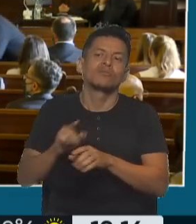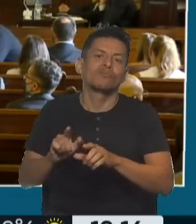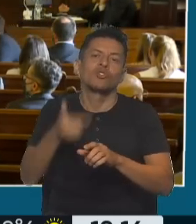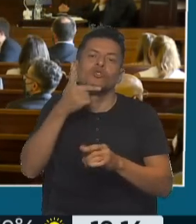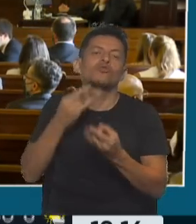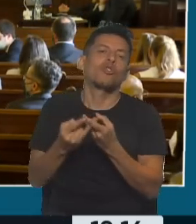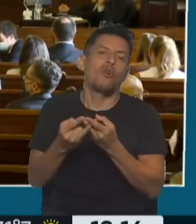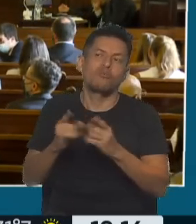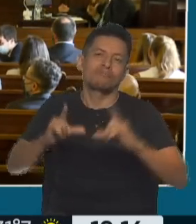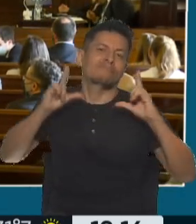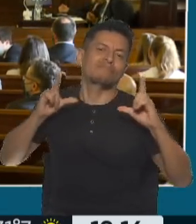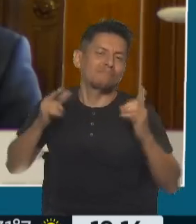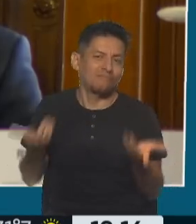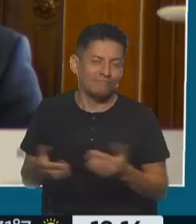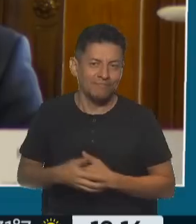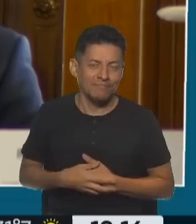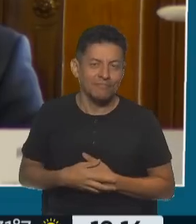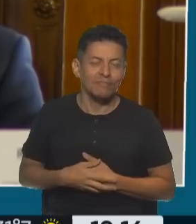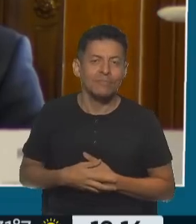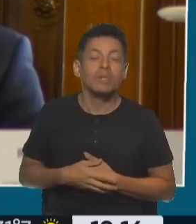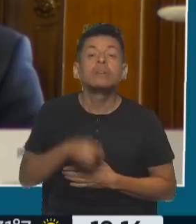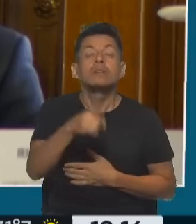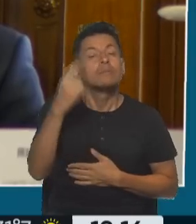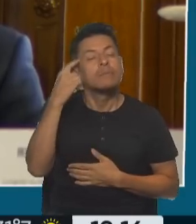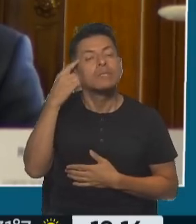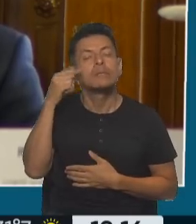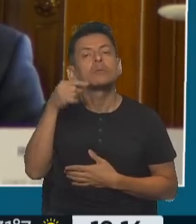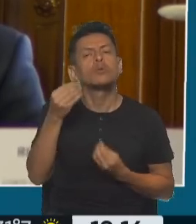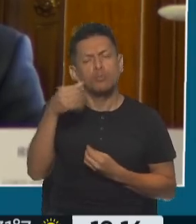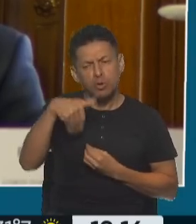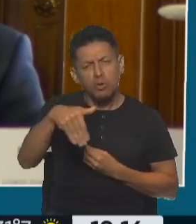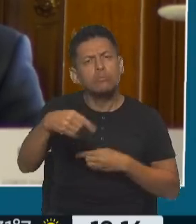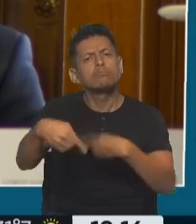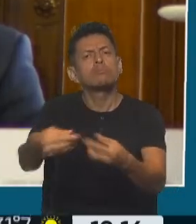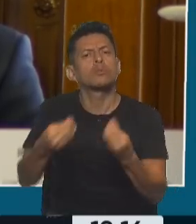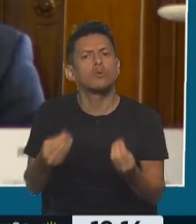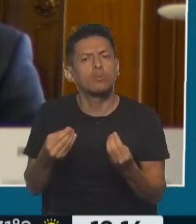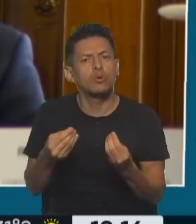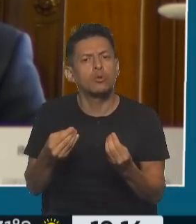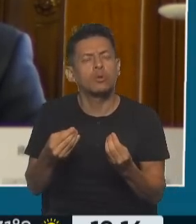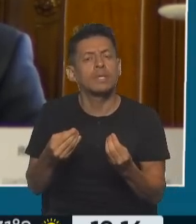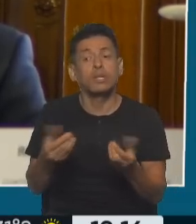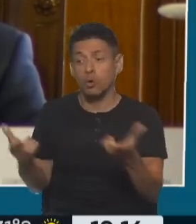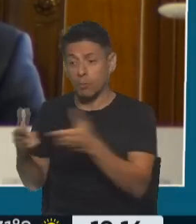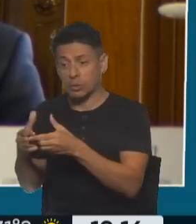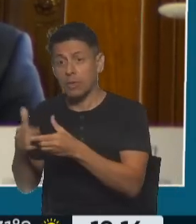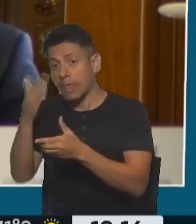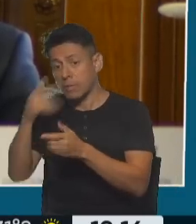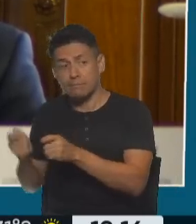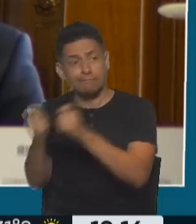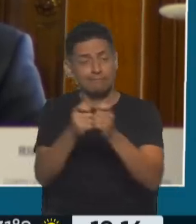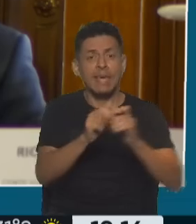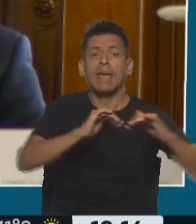hacíamos referencia recién en la consulta. ¿Cómo visora usted que pueda avanzar en tal caso si sale de comisión dentro de la Cámara? Si uno